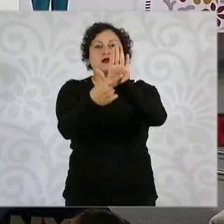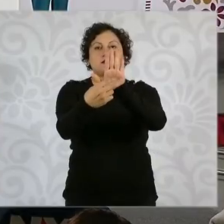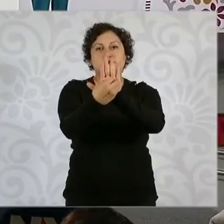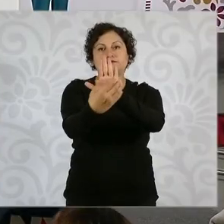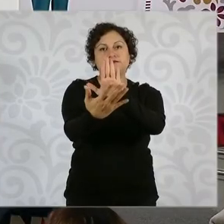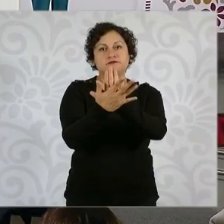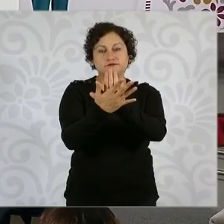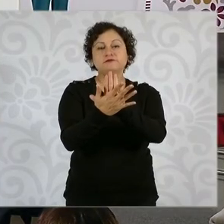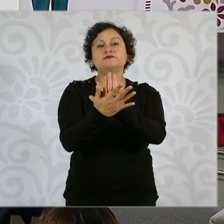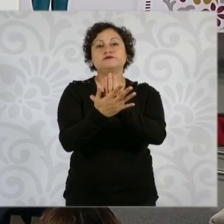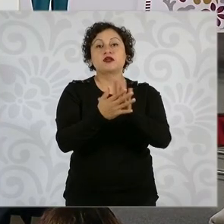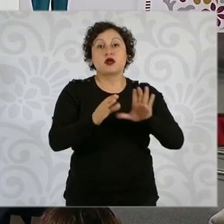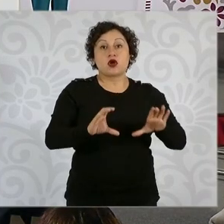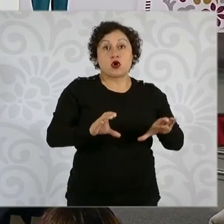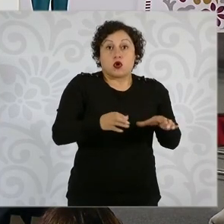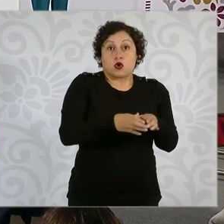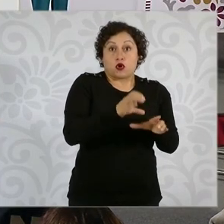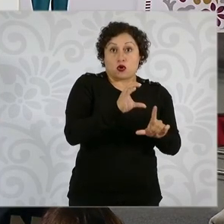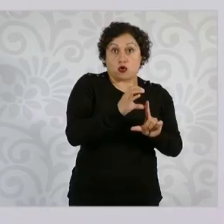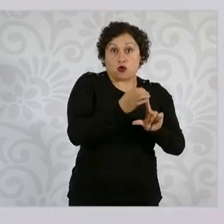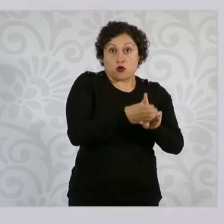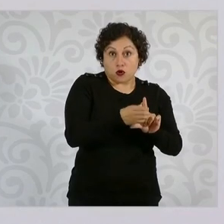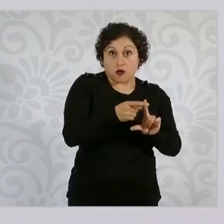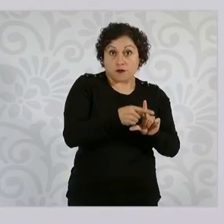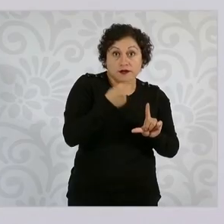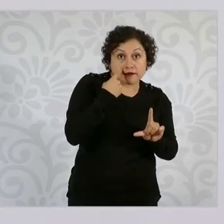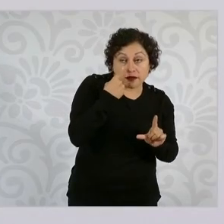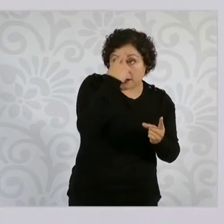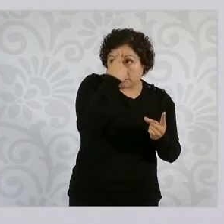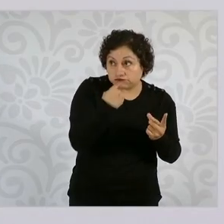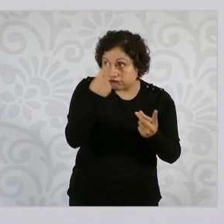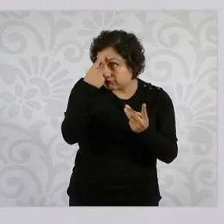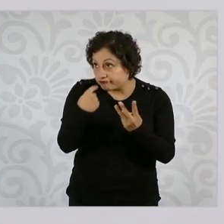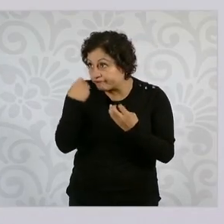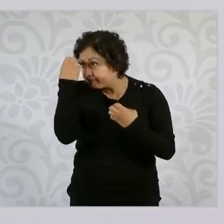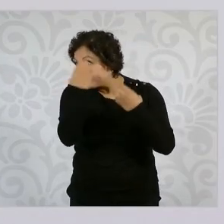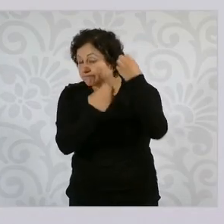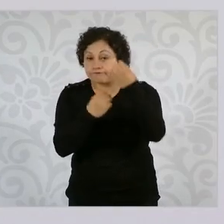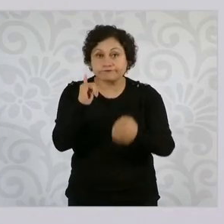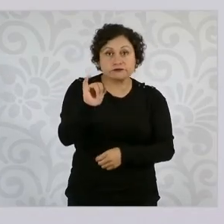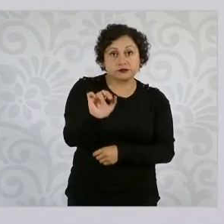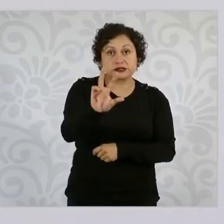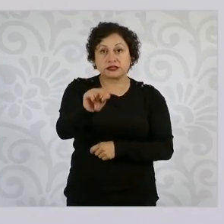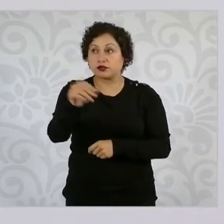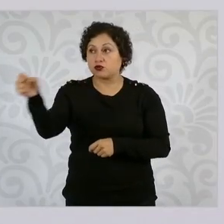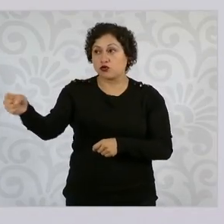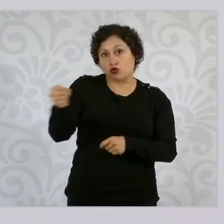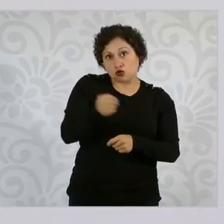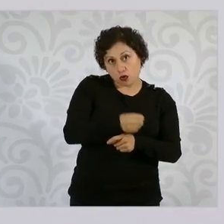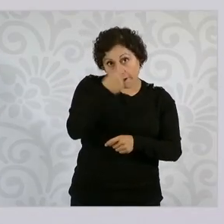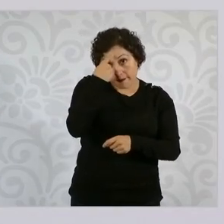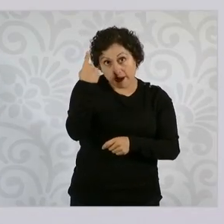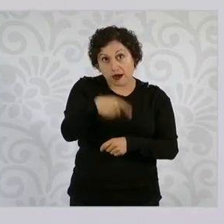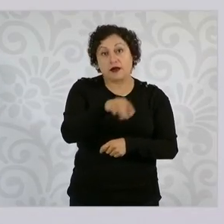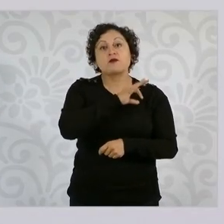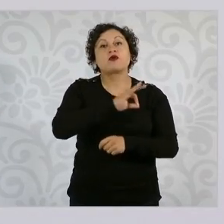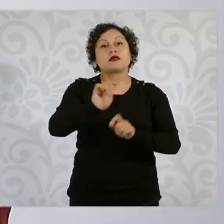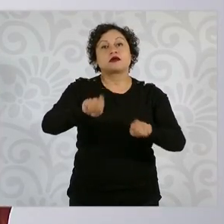comités procederán a calificar la idoneidad de los perfiles para desempeñar el cargo. Para